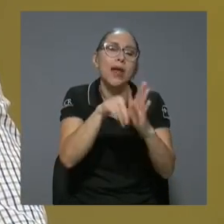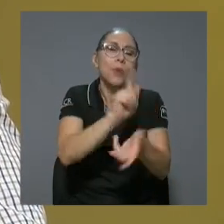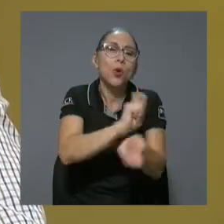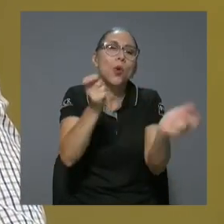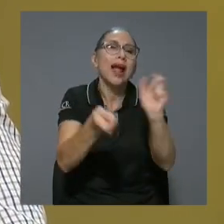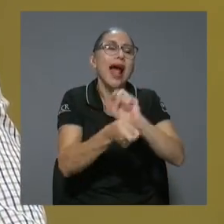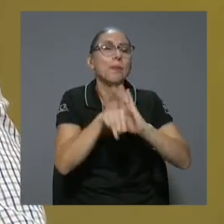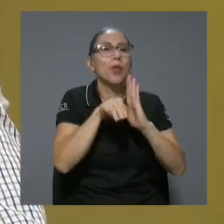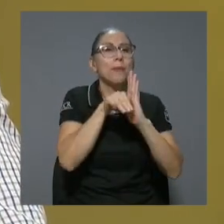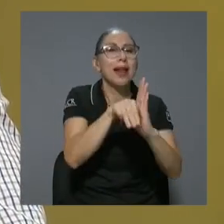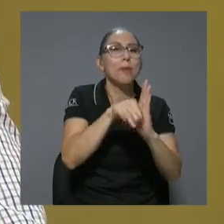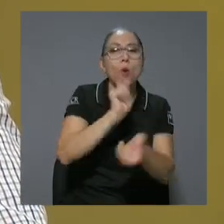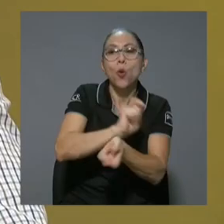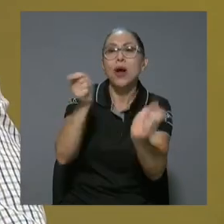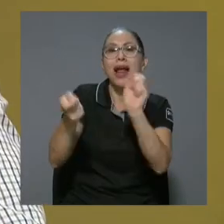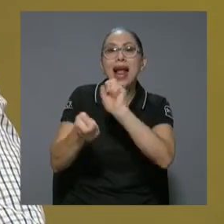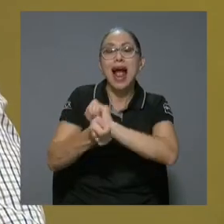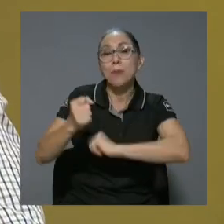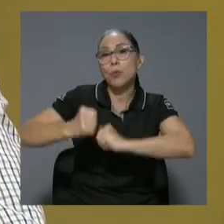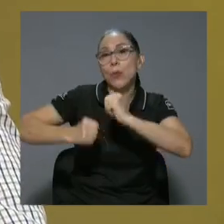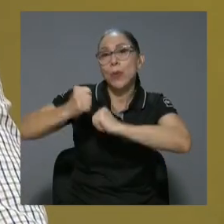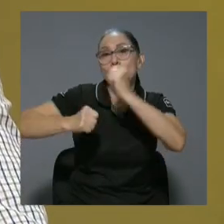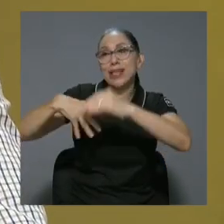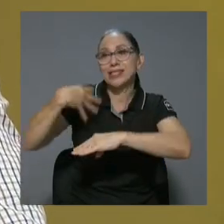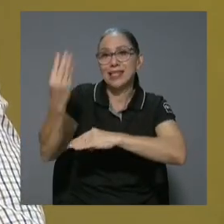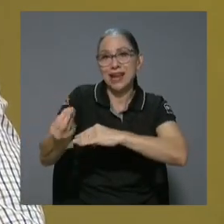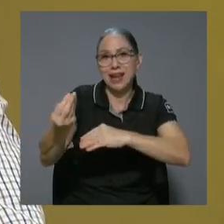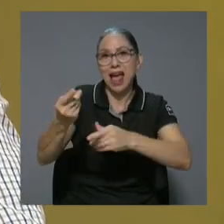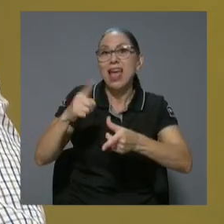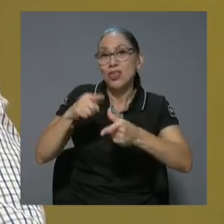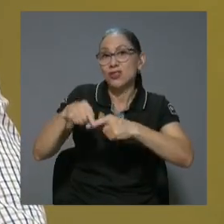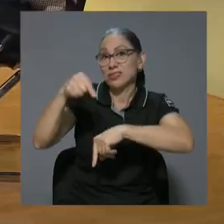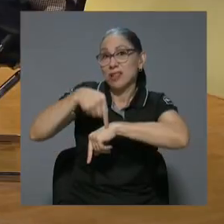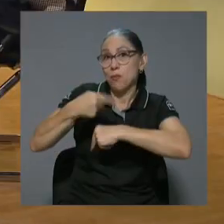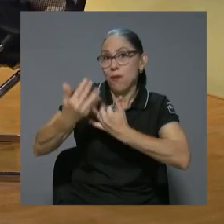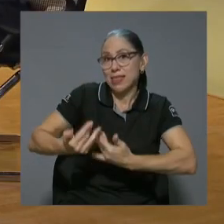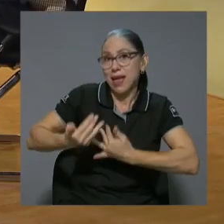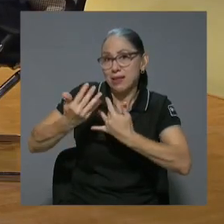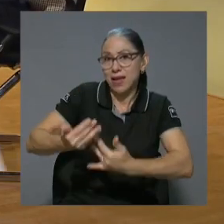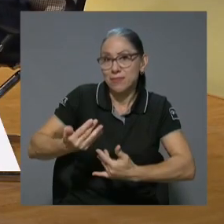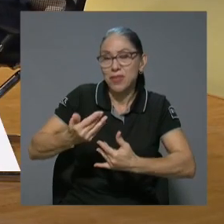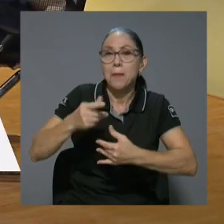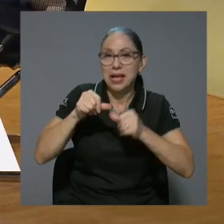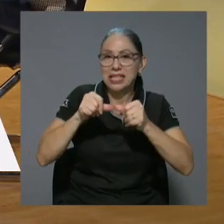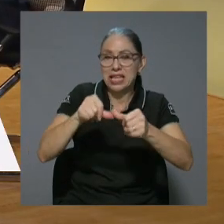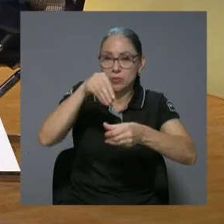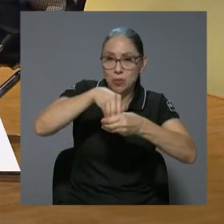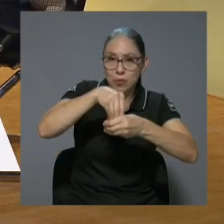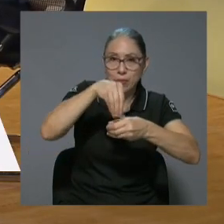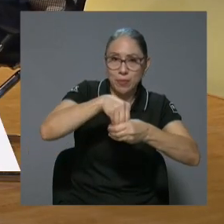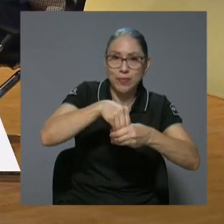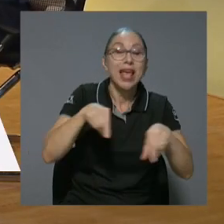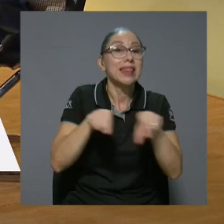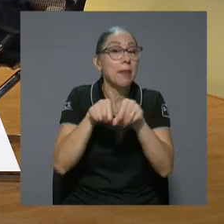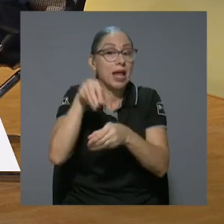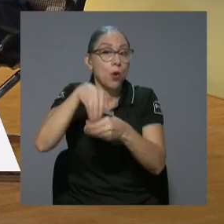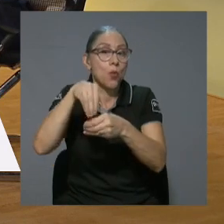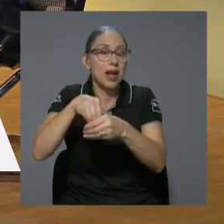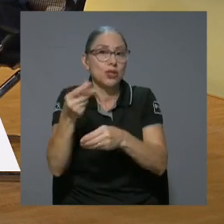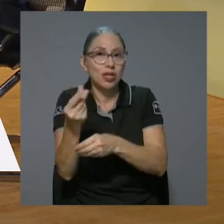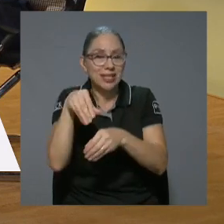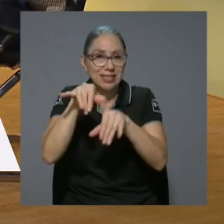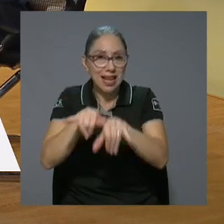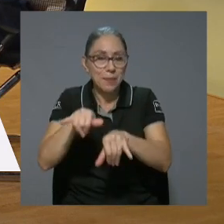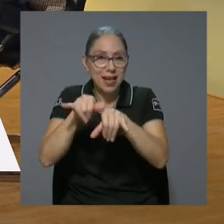cambio estructural en el sector externo. Eso va a tardar un poco de tiempo, entonces va a seguir acumulando reservas. El otro factor que va a permitir acumulación de reservas